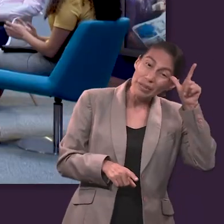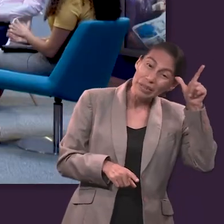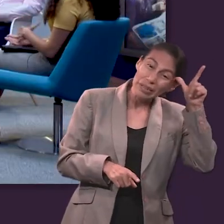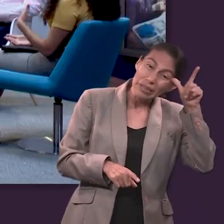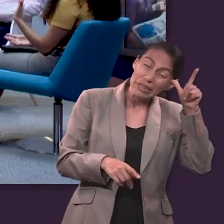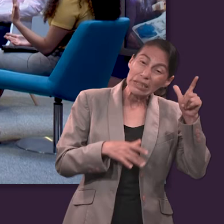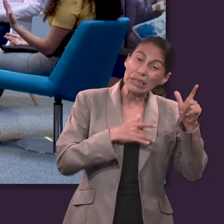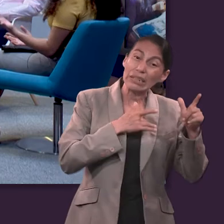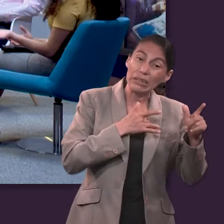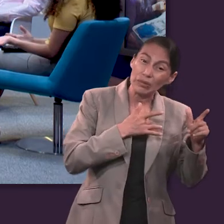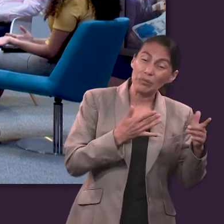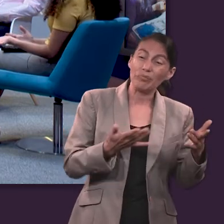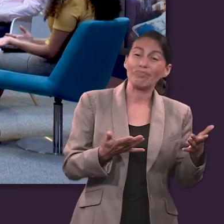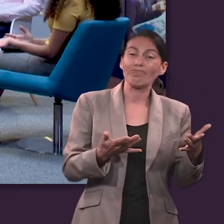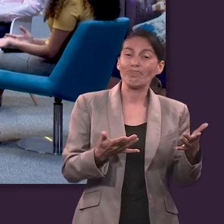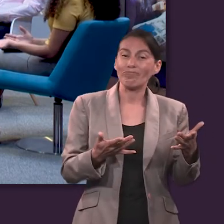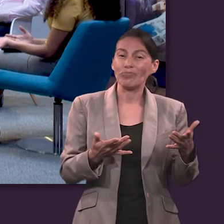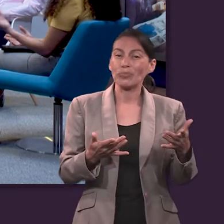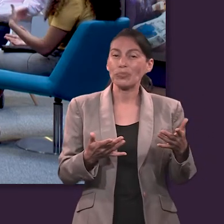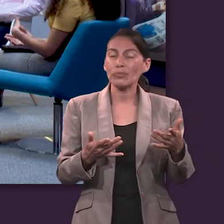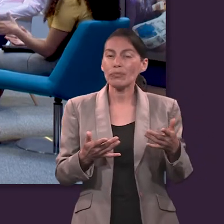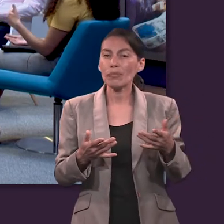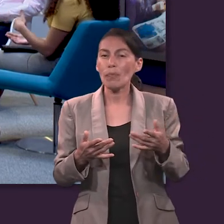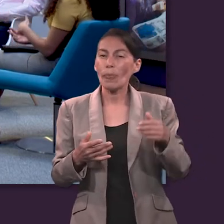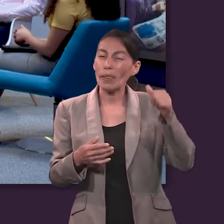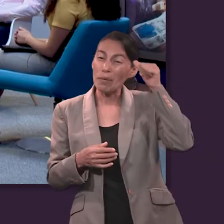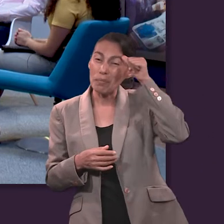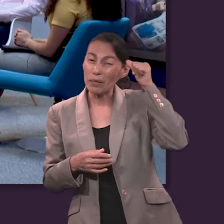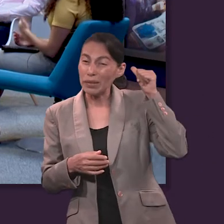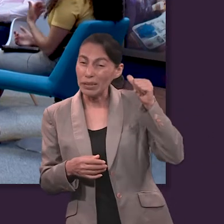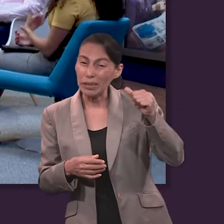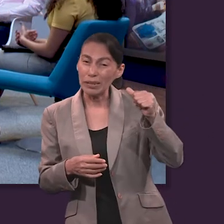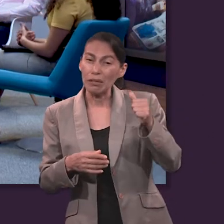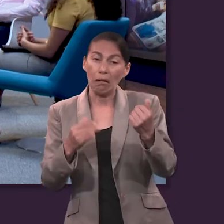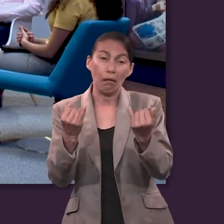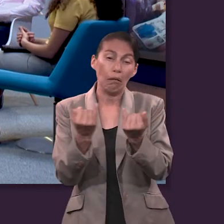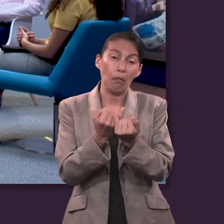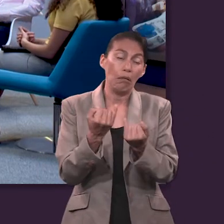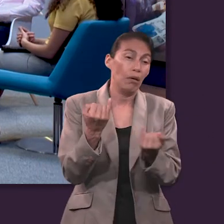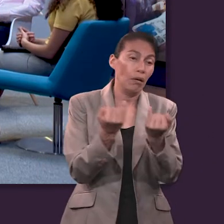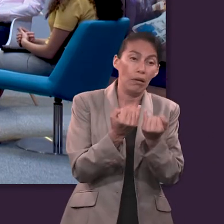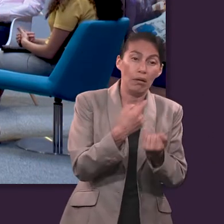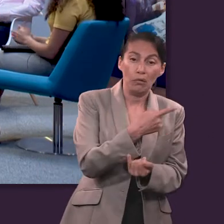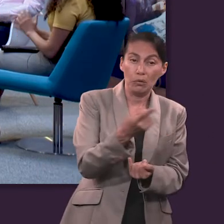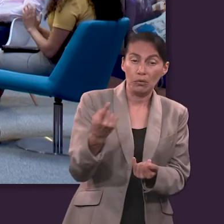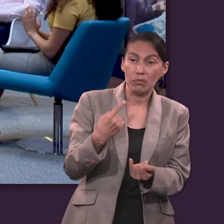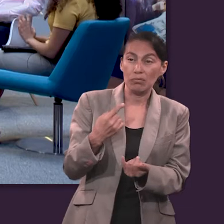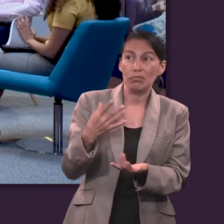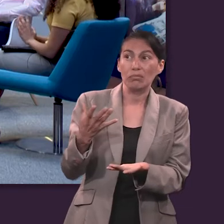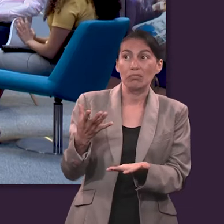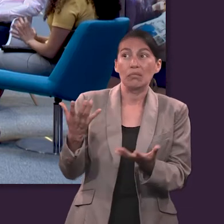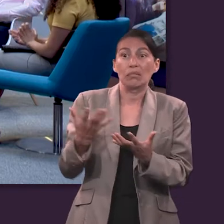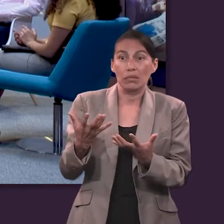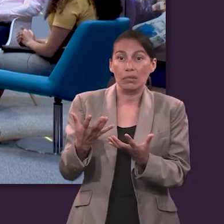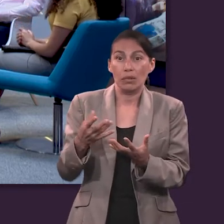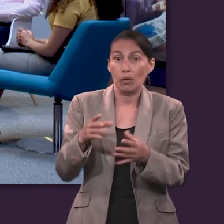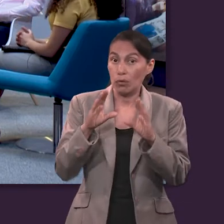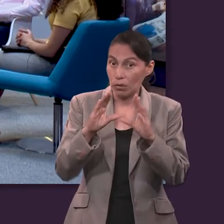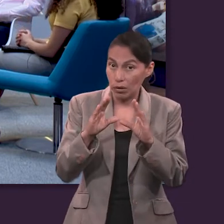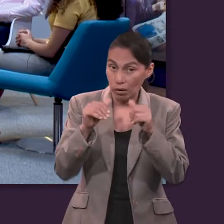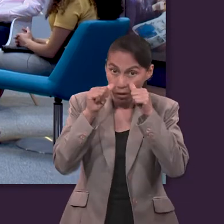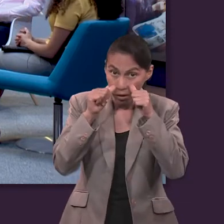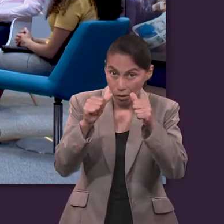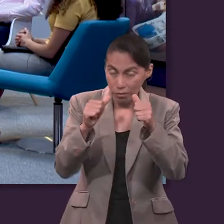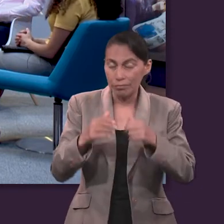humanos de que esto que sucedió con Satanás a través del pecado puede pasar con nosotros también y tenemos que prestar